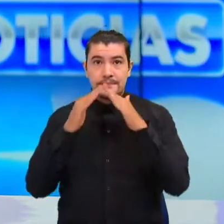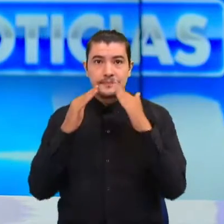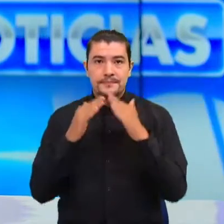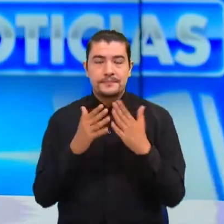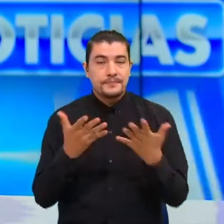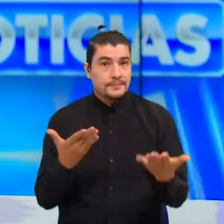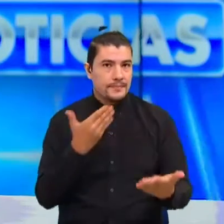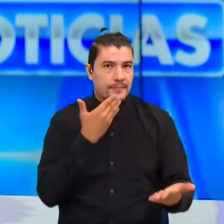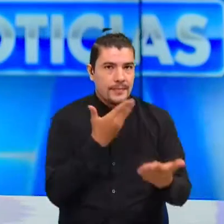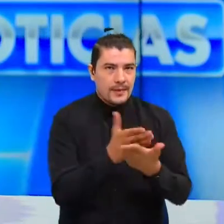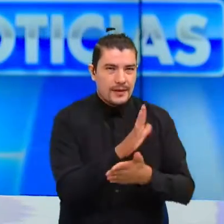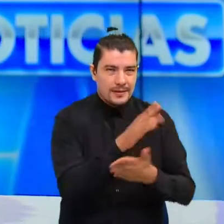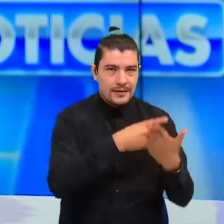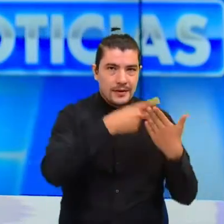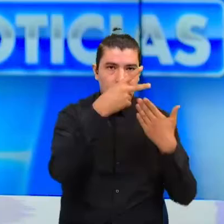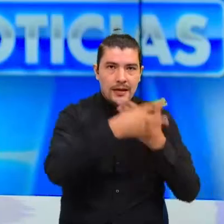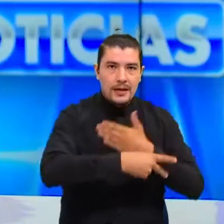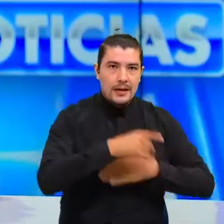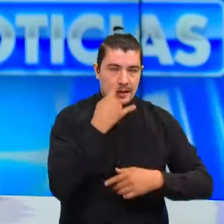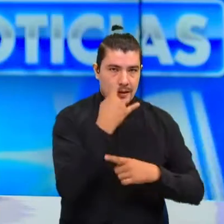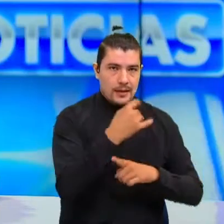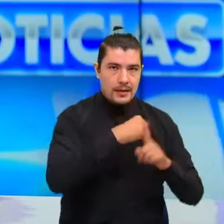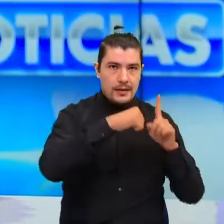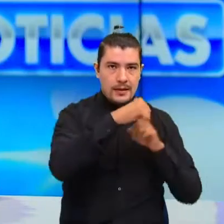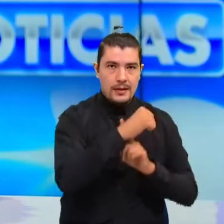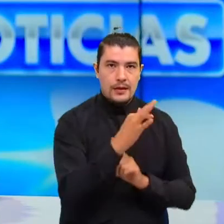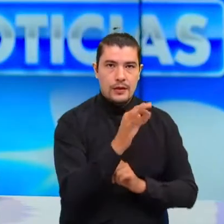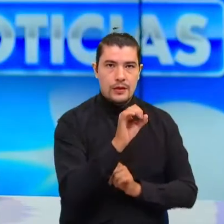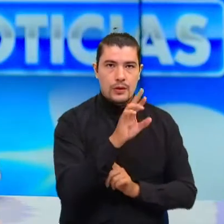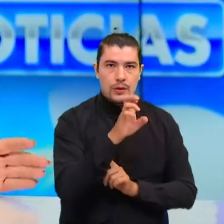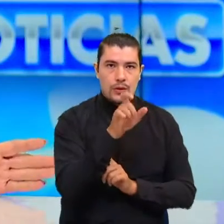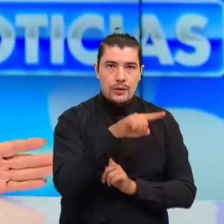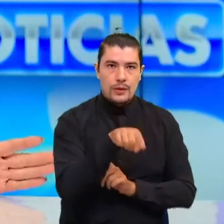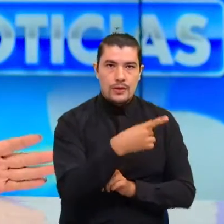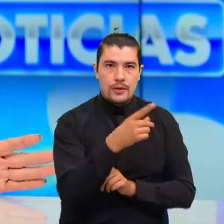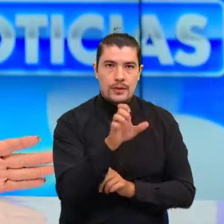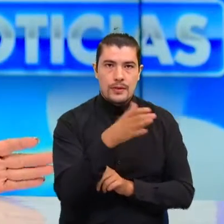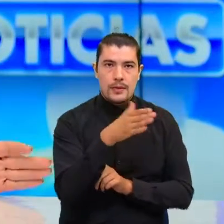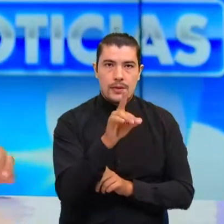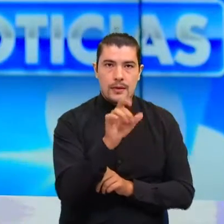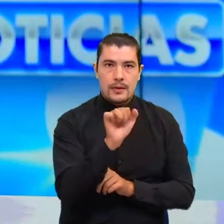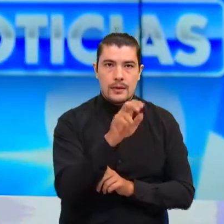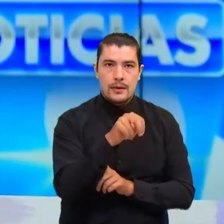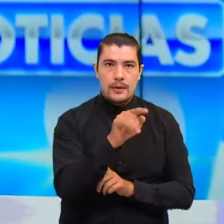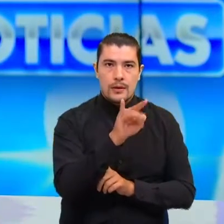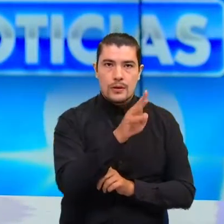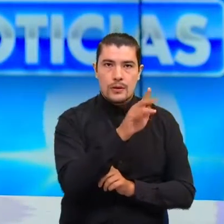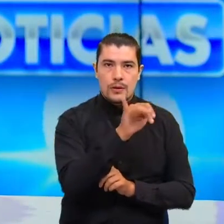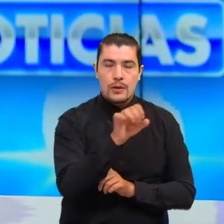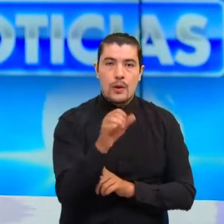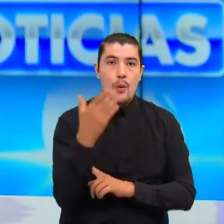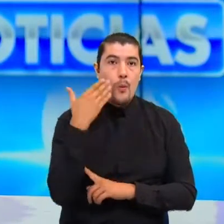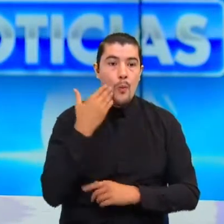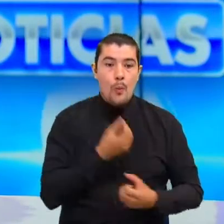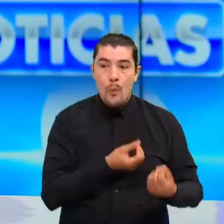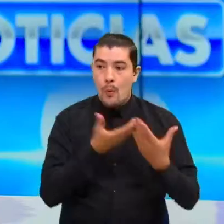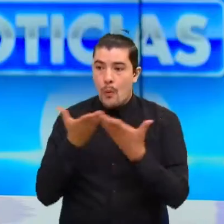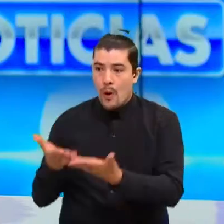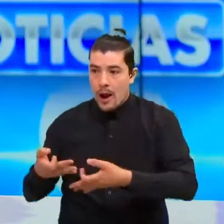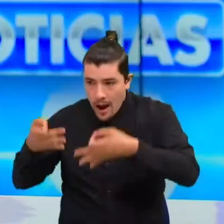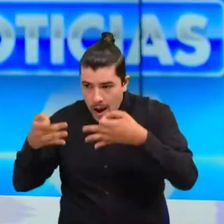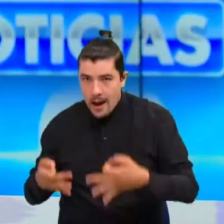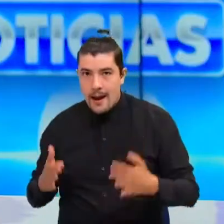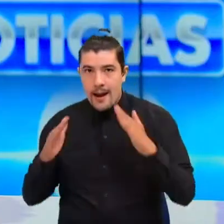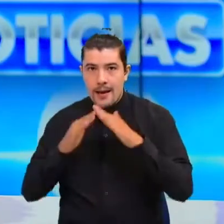proyecto de interés social Torres de Danubio. Pero ¿cuánto se estaría haciendo entrega de estas viviendas? Le preguntamos a esta hora a nuestra periodista